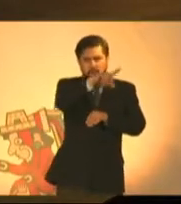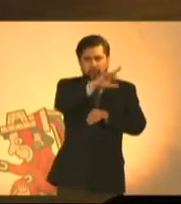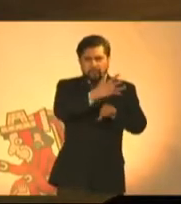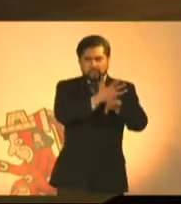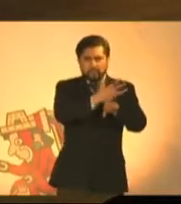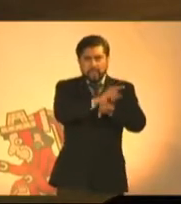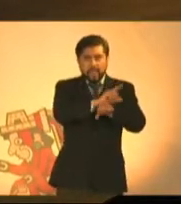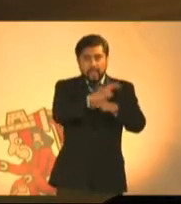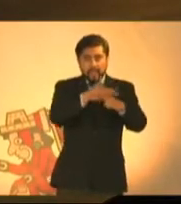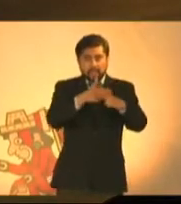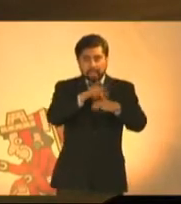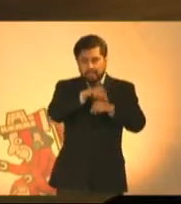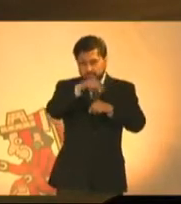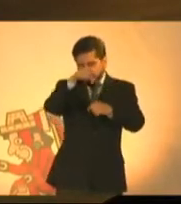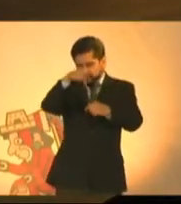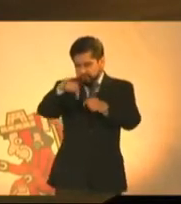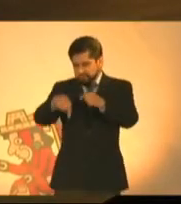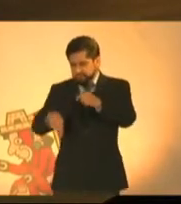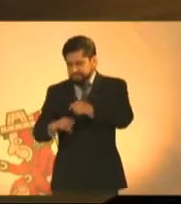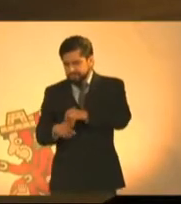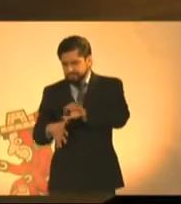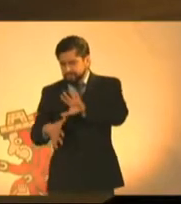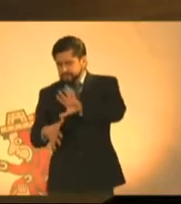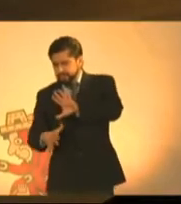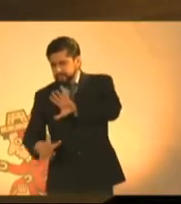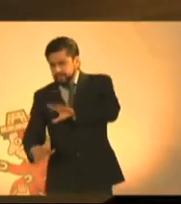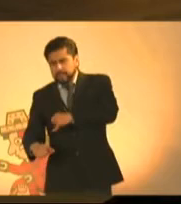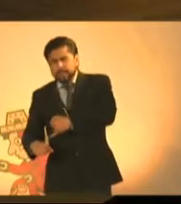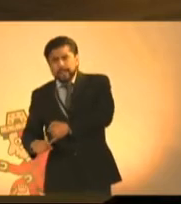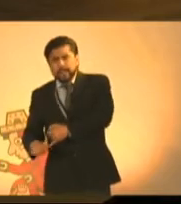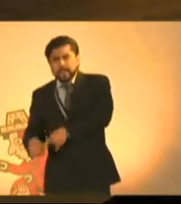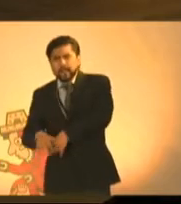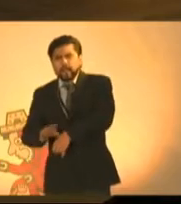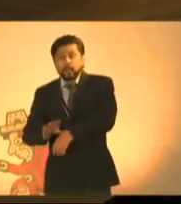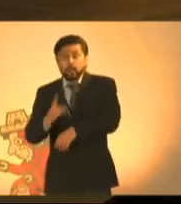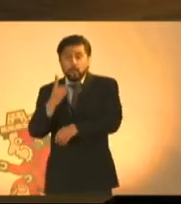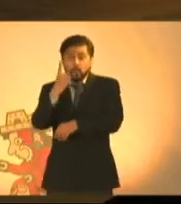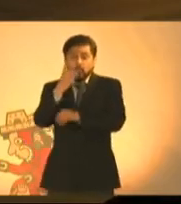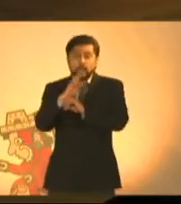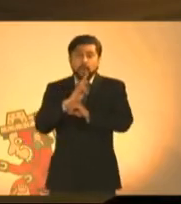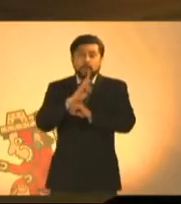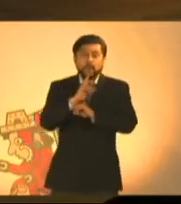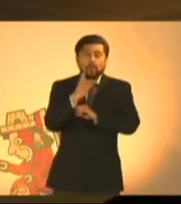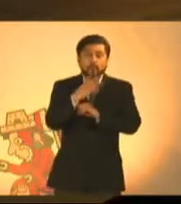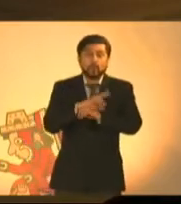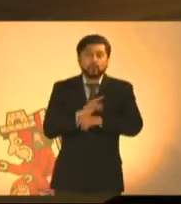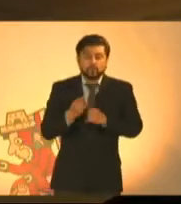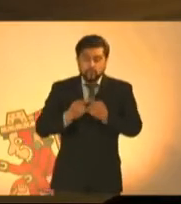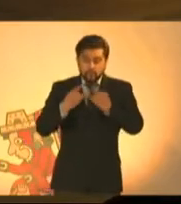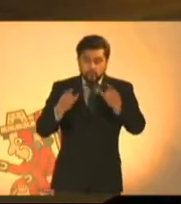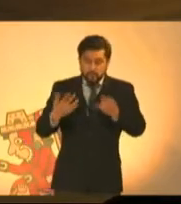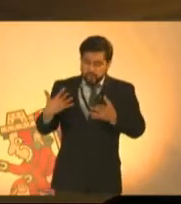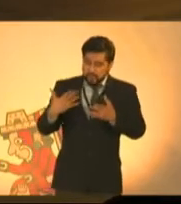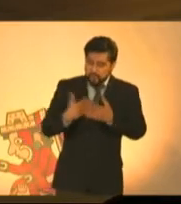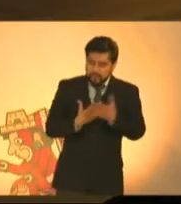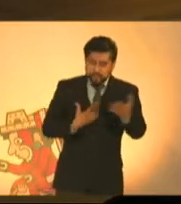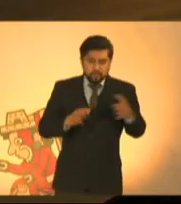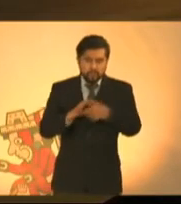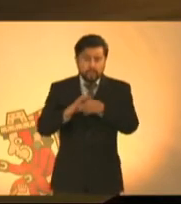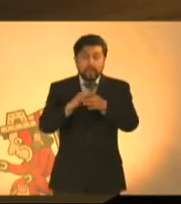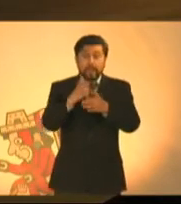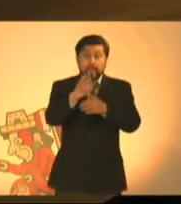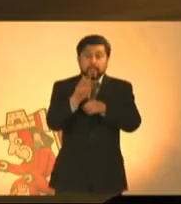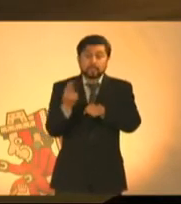hasta la patagonia un solo continente una sola voz un solo destino y esto tiene que estar en los